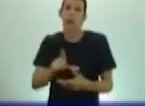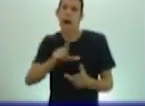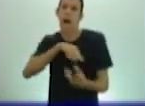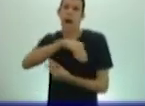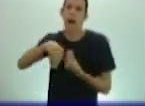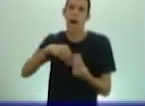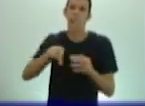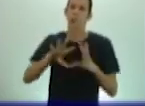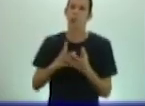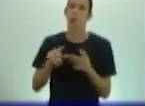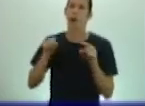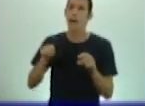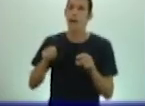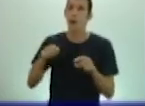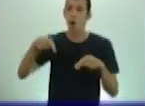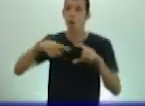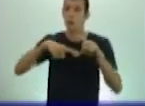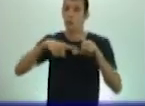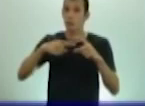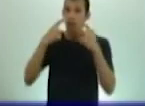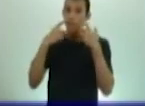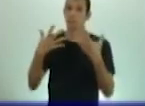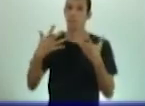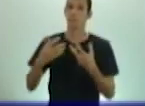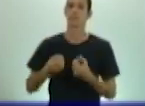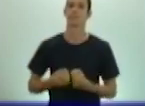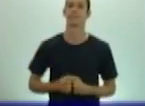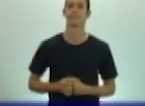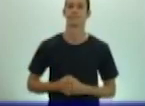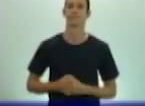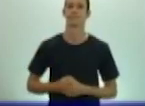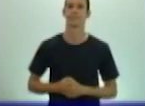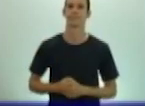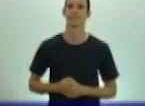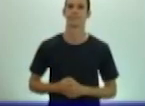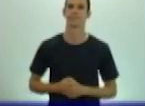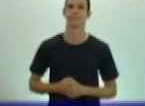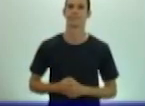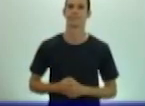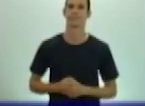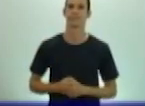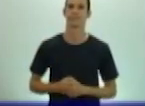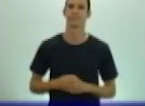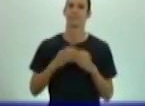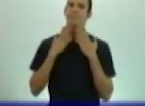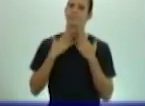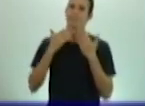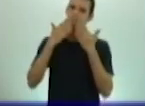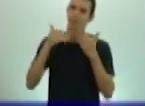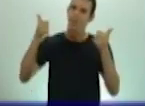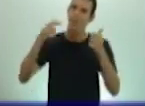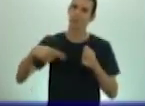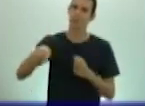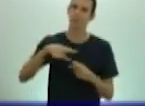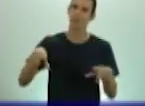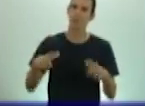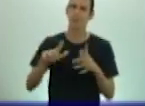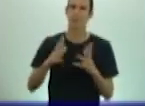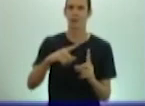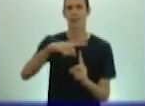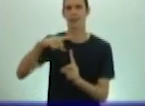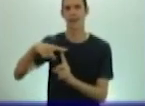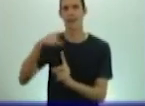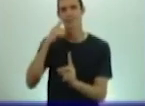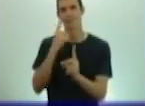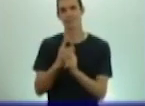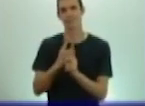lugar a dudas, nuestra historia, nuestra humanidad. Por tanto, les deseo éxito en la realización de esta actividad y nos volveremos a